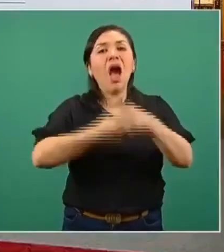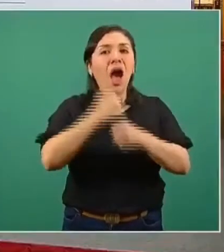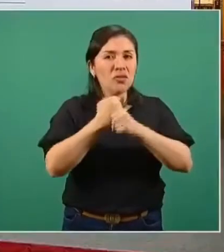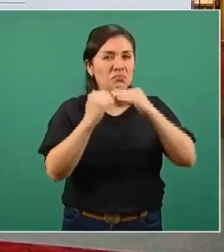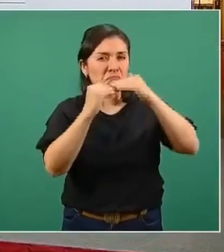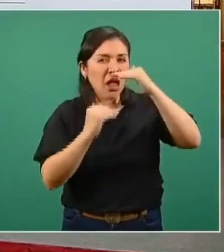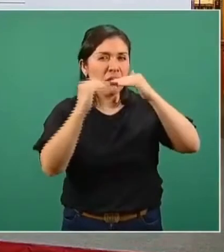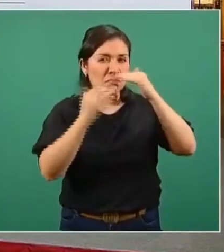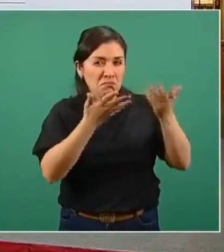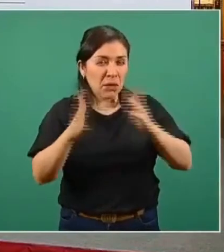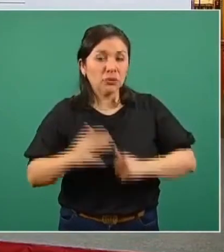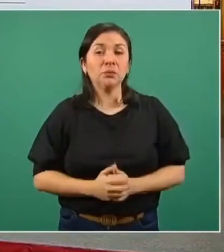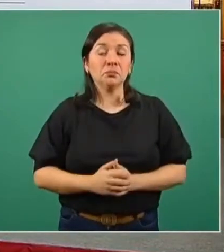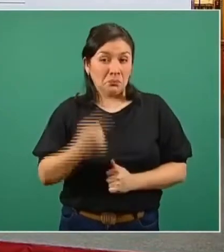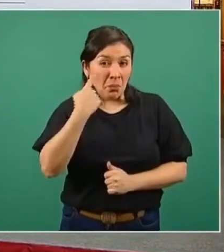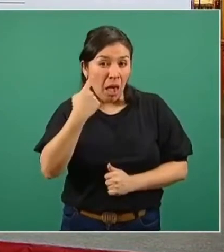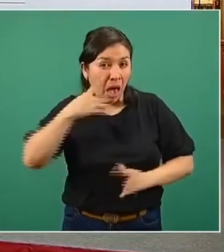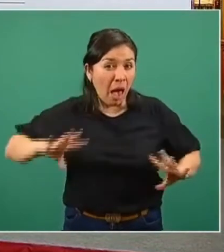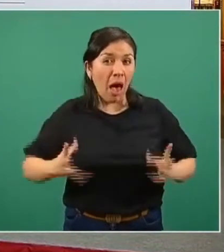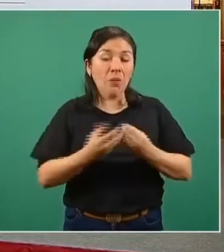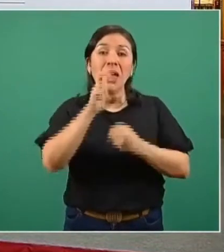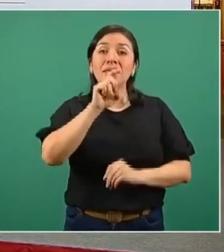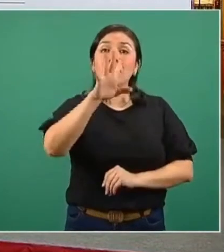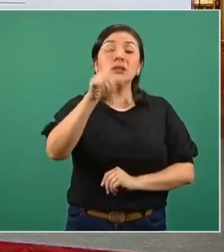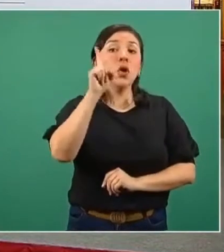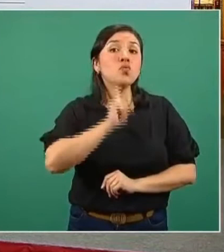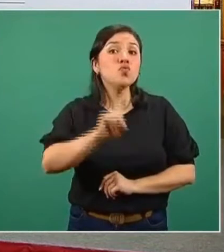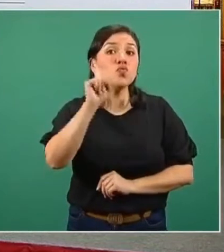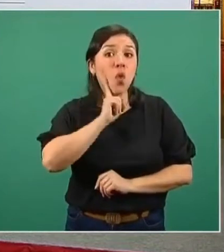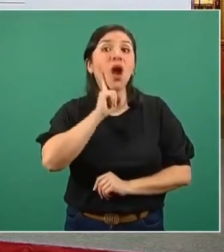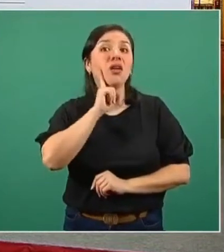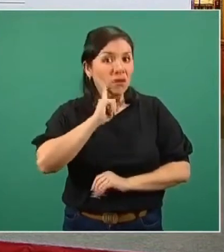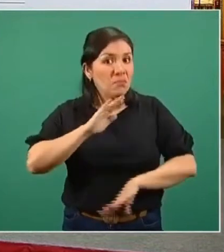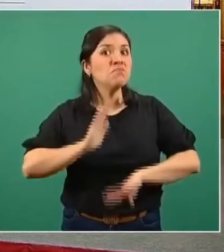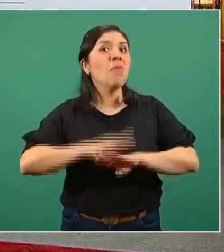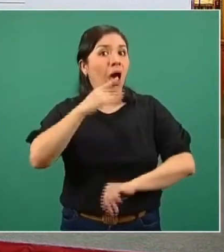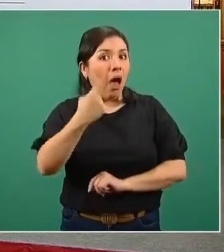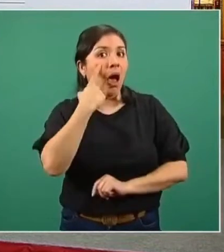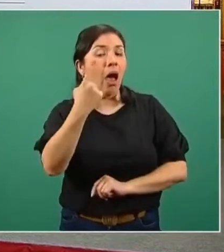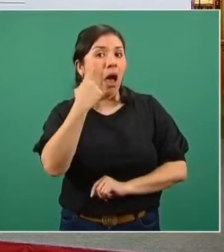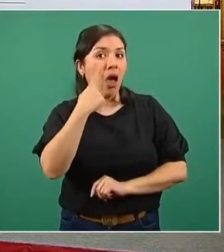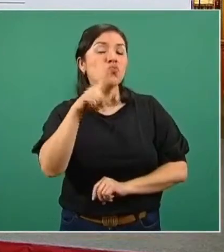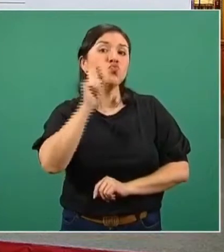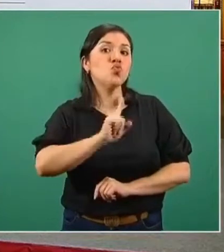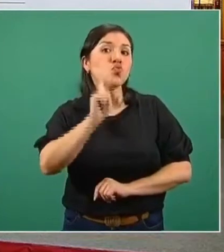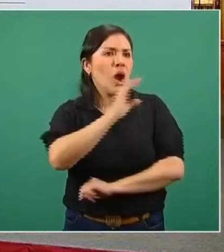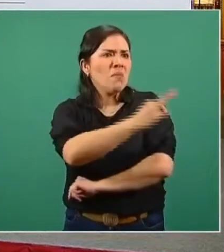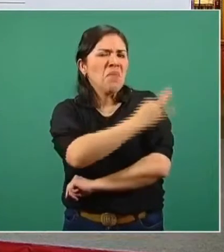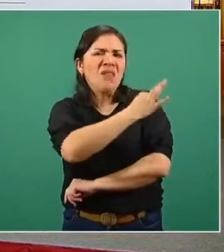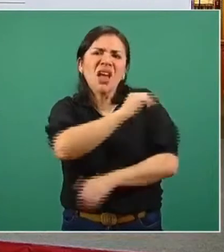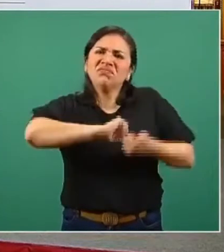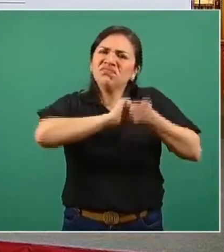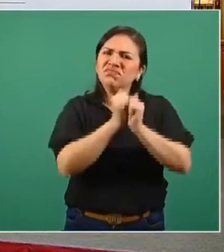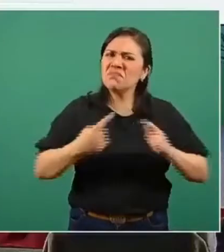años. En general, 35 mujeres, es una proporción bastante importante de mujeres que han